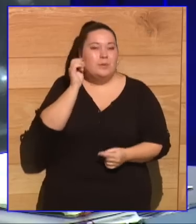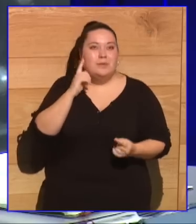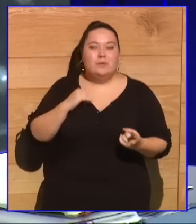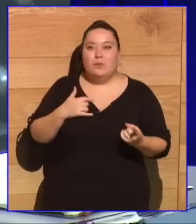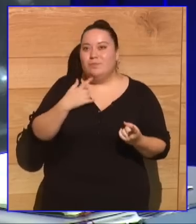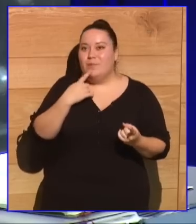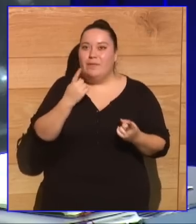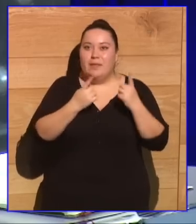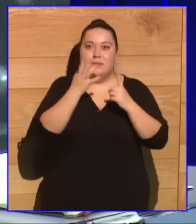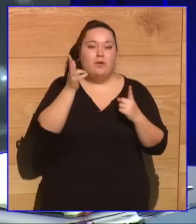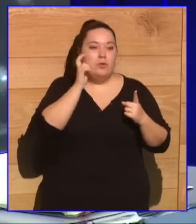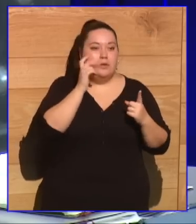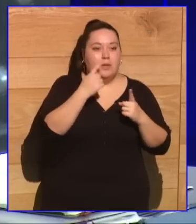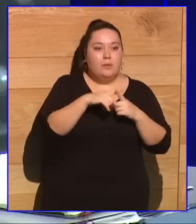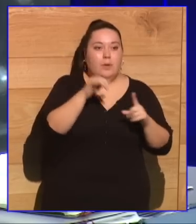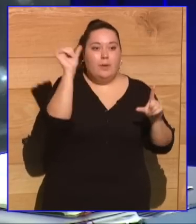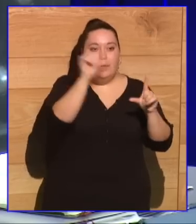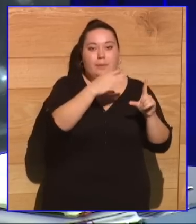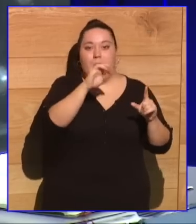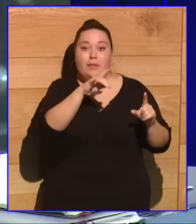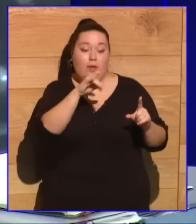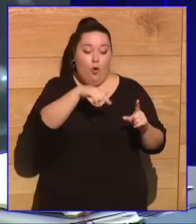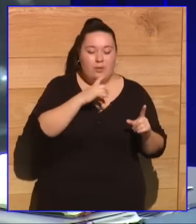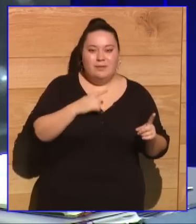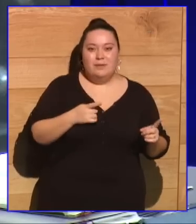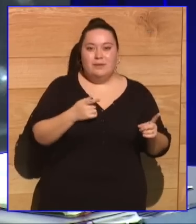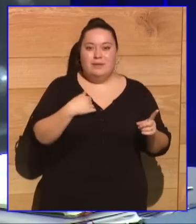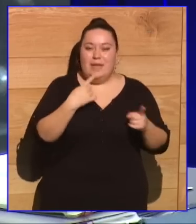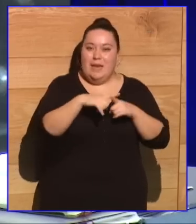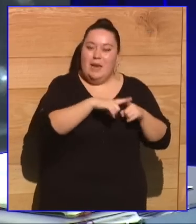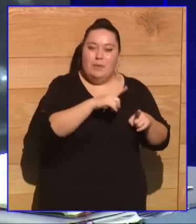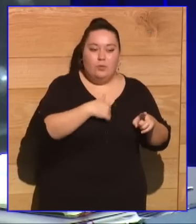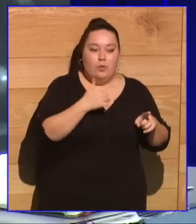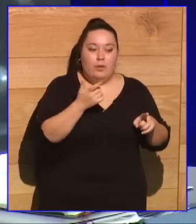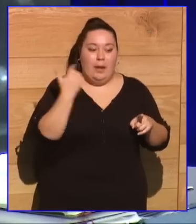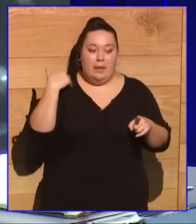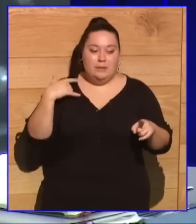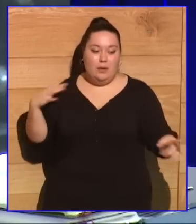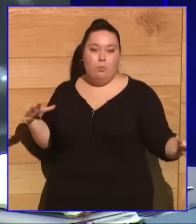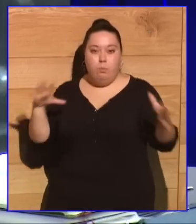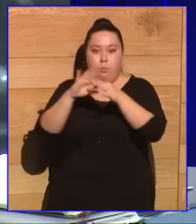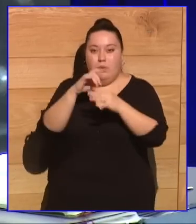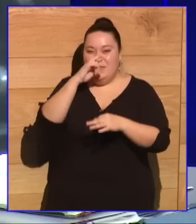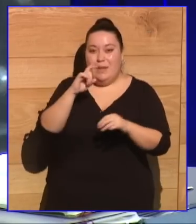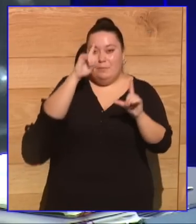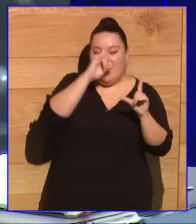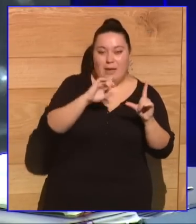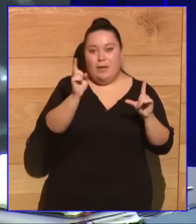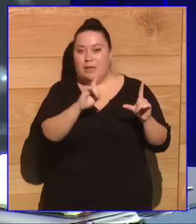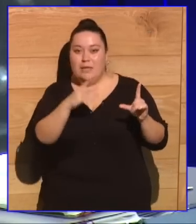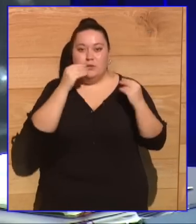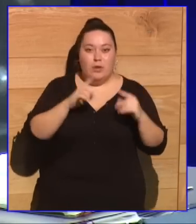A veces ves la película de Birdie hoy y el elemento que te lleva al pasado no es en absoluto la imagen, ni la historia,